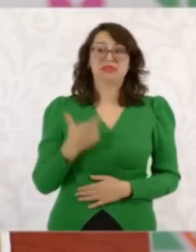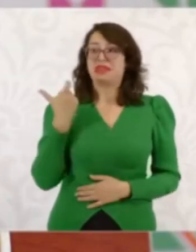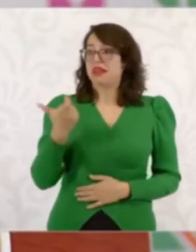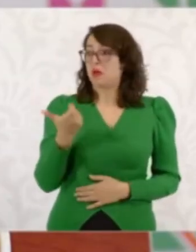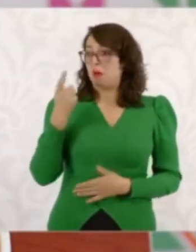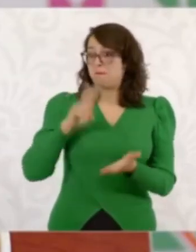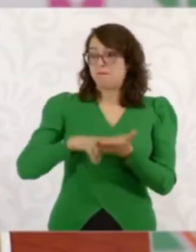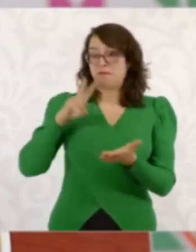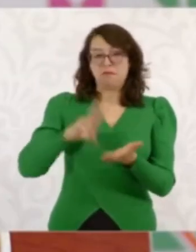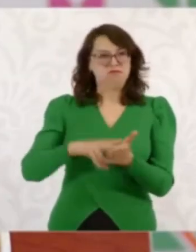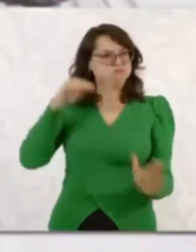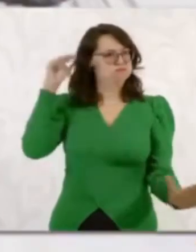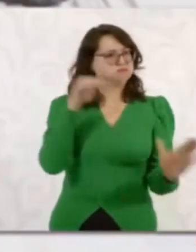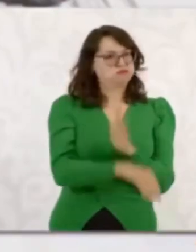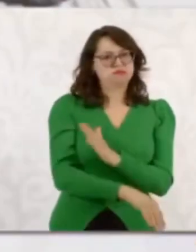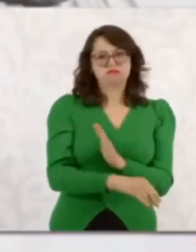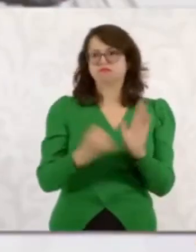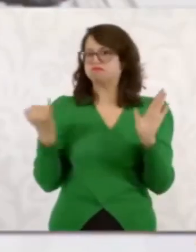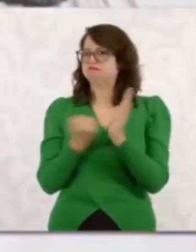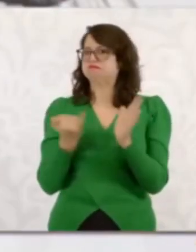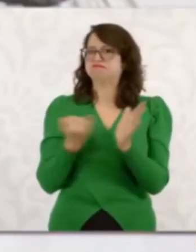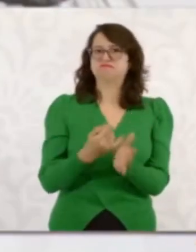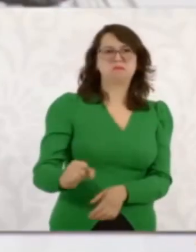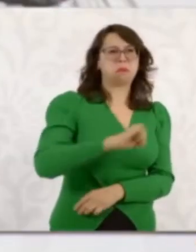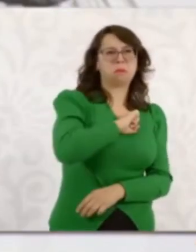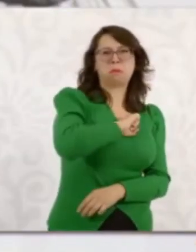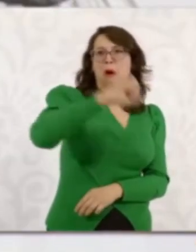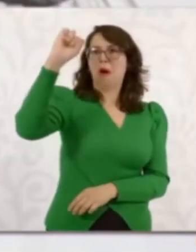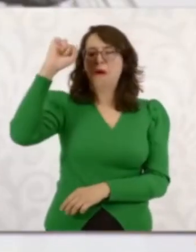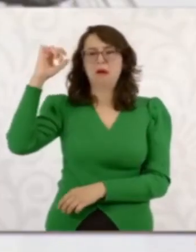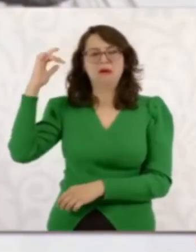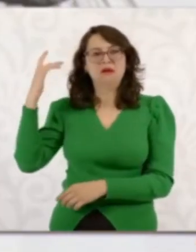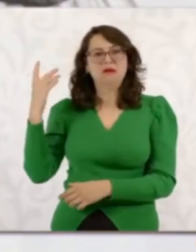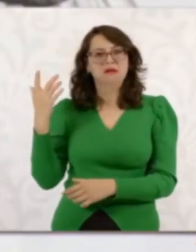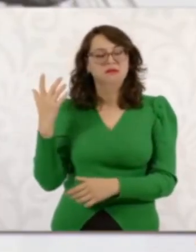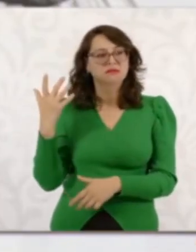Devaluación, incremento en las tasas de interés,